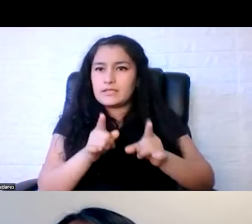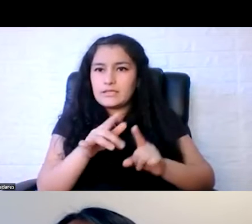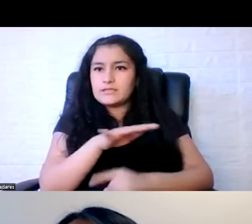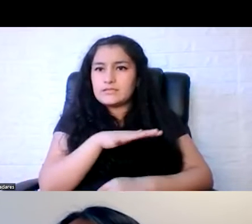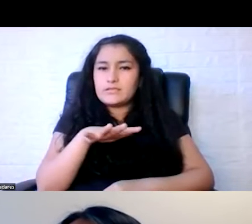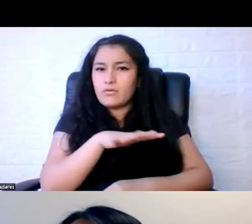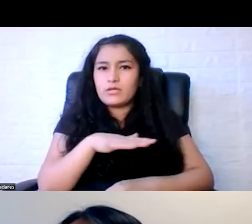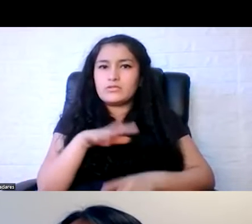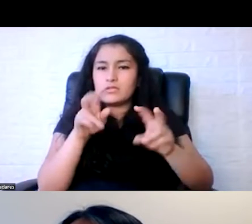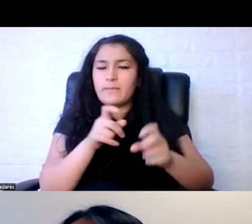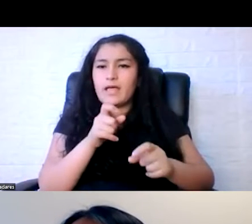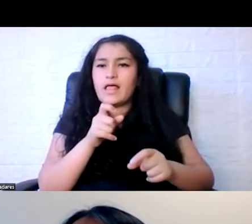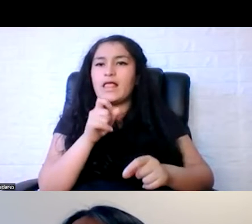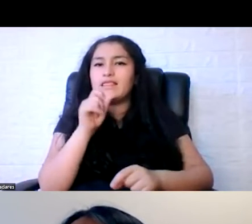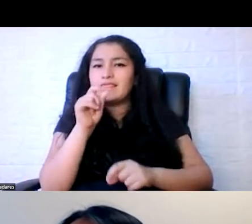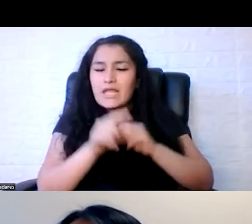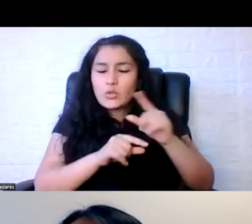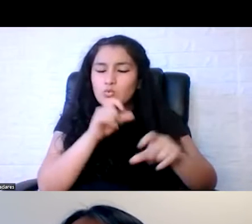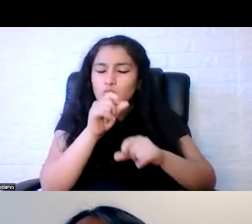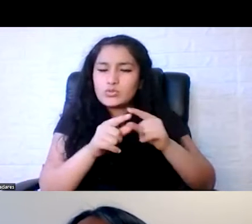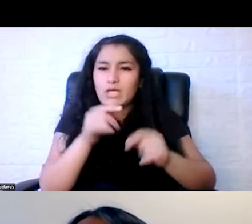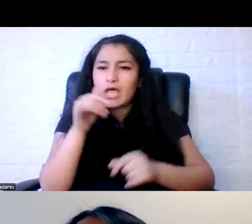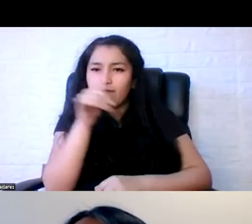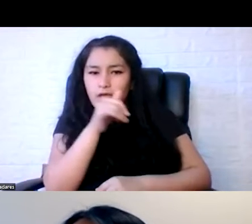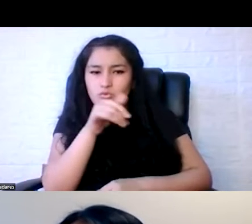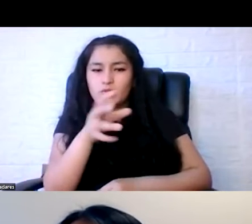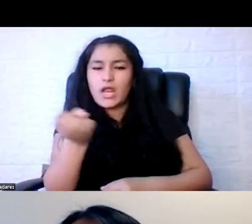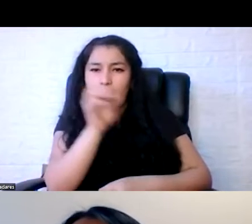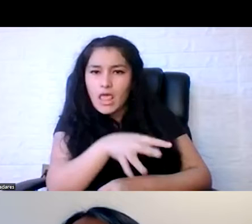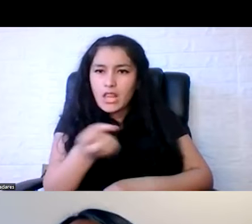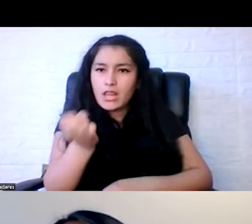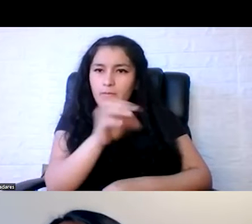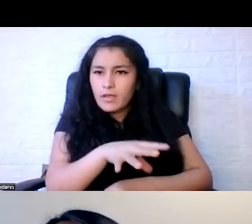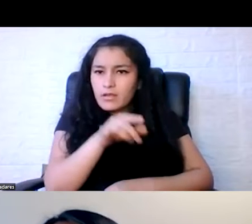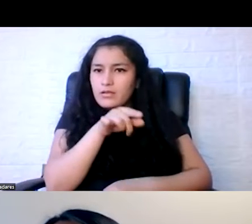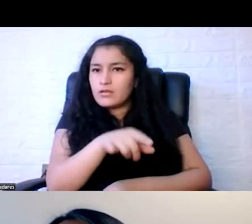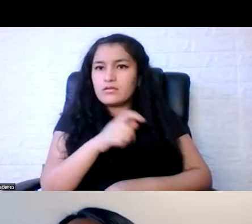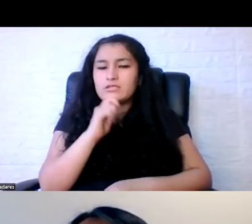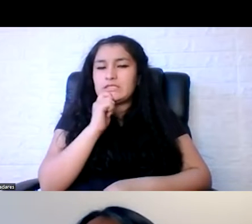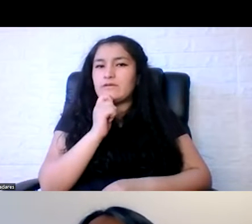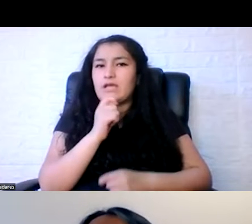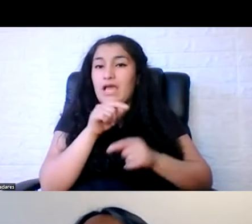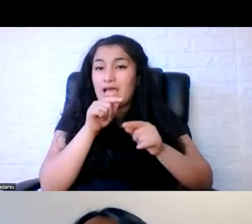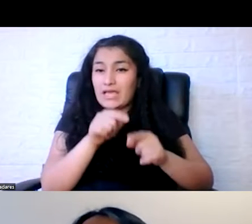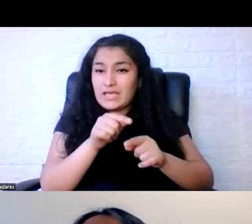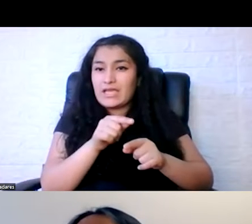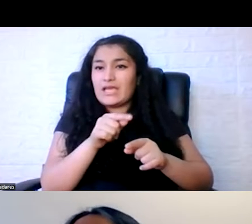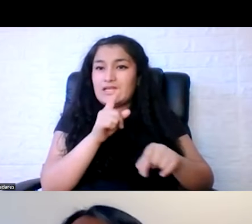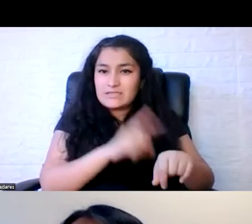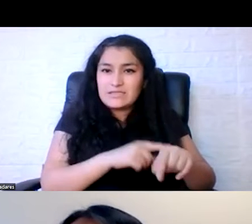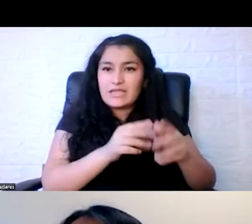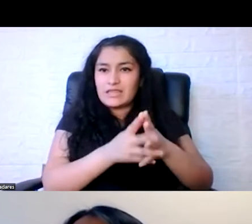de la denuncia sobre los vertederos, los basurales, las plantas de tratamiento, nos llevó en el tiempo y llevó también a